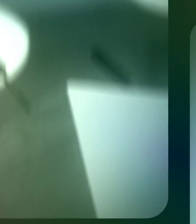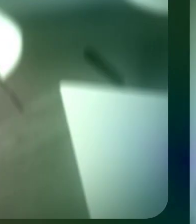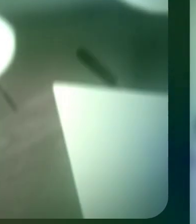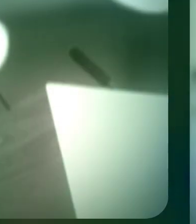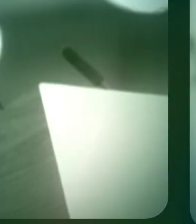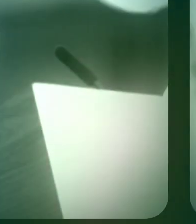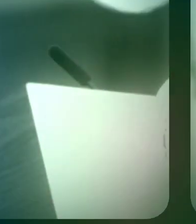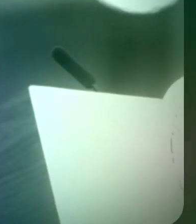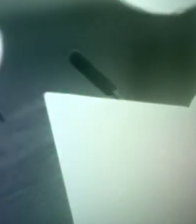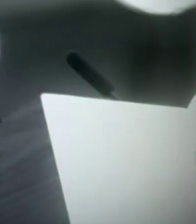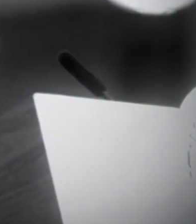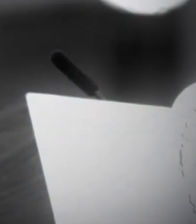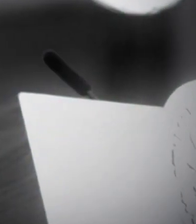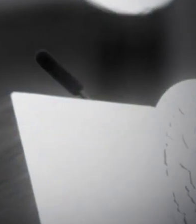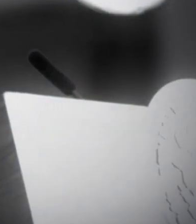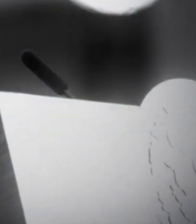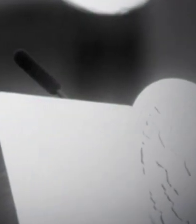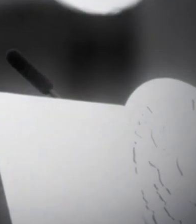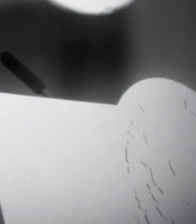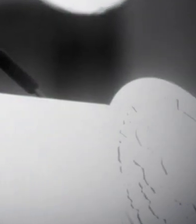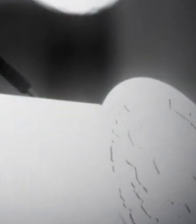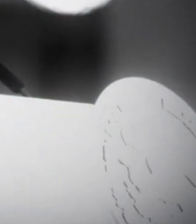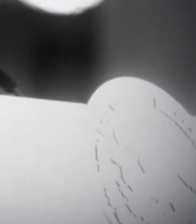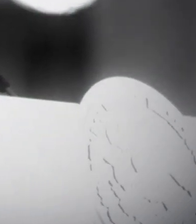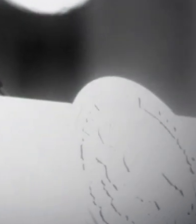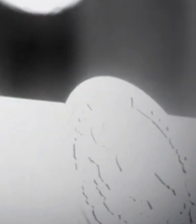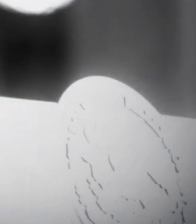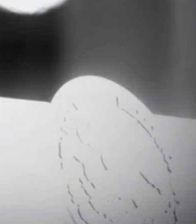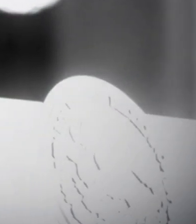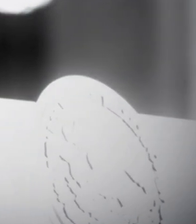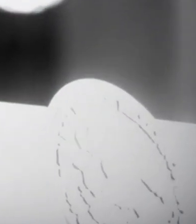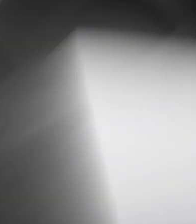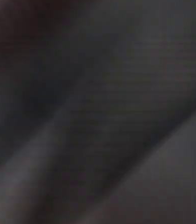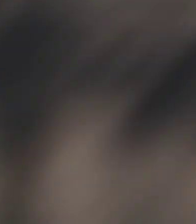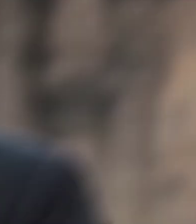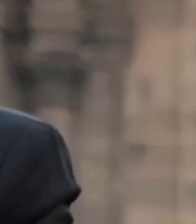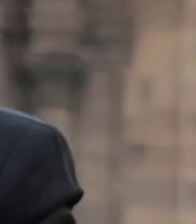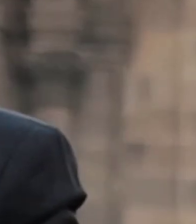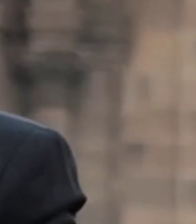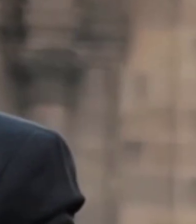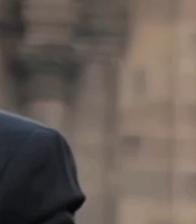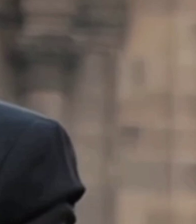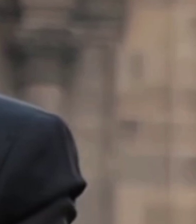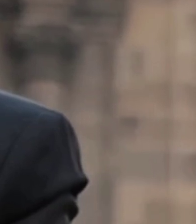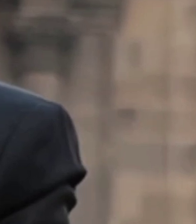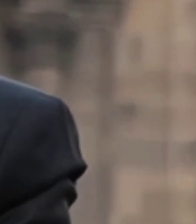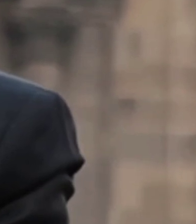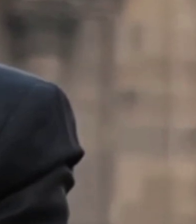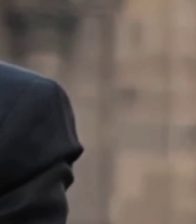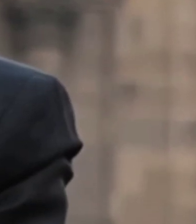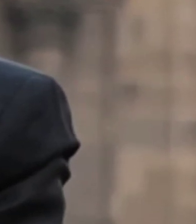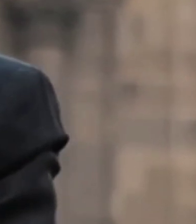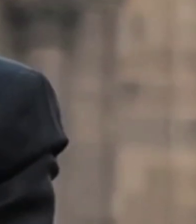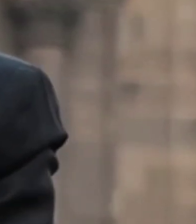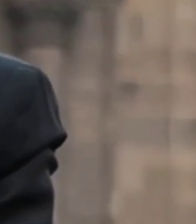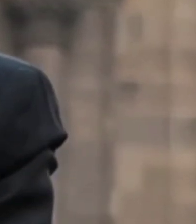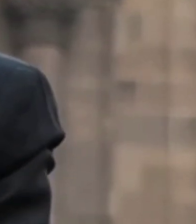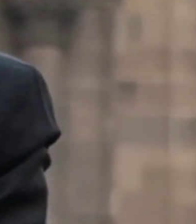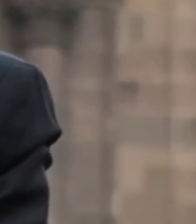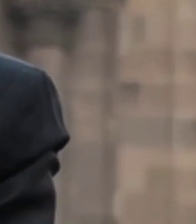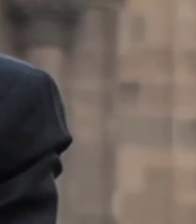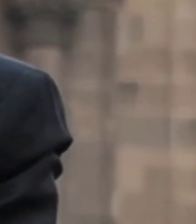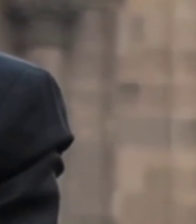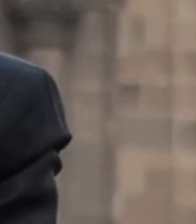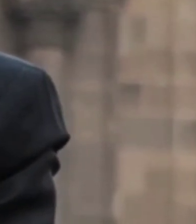Ahí escuchamos al presidente de México. El presidente fue más que claro. Dijo que México mantiene buenas relaciones con los gobiernos de América del